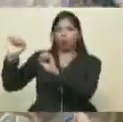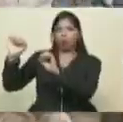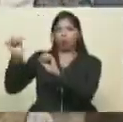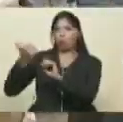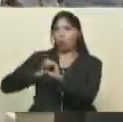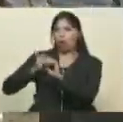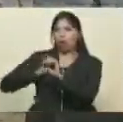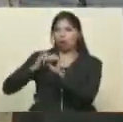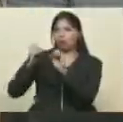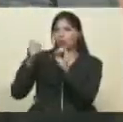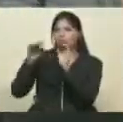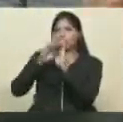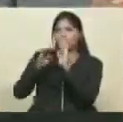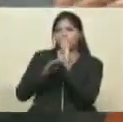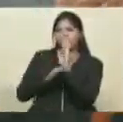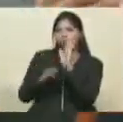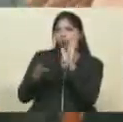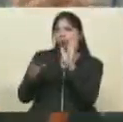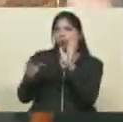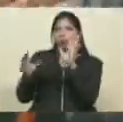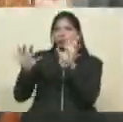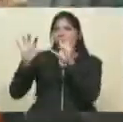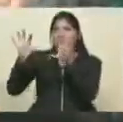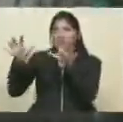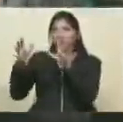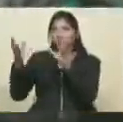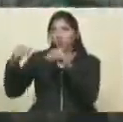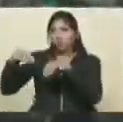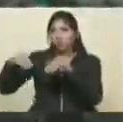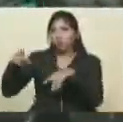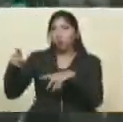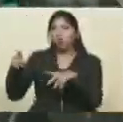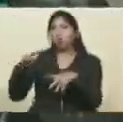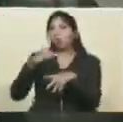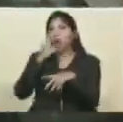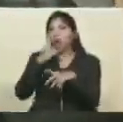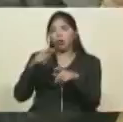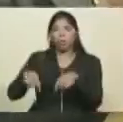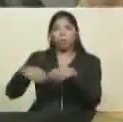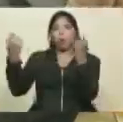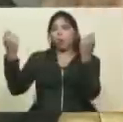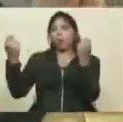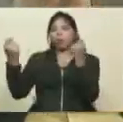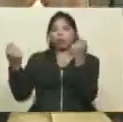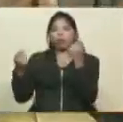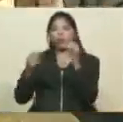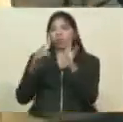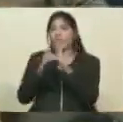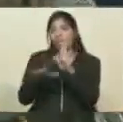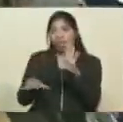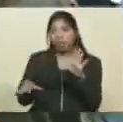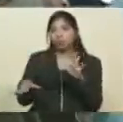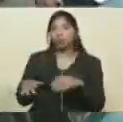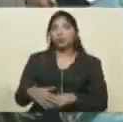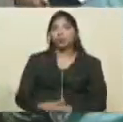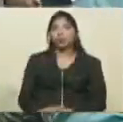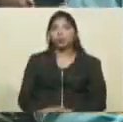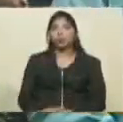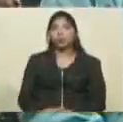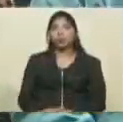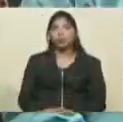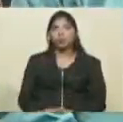medidas y acciones unilaterales que violentan el derecho internacional. Rechazamos también cualquier